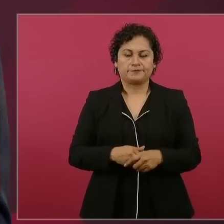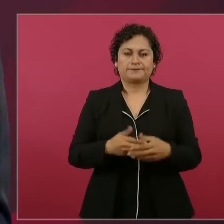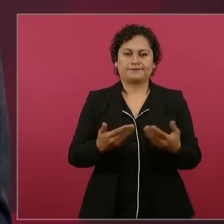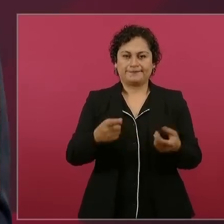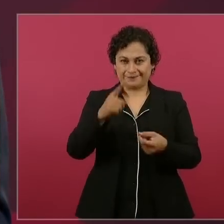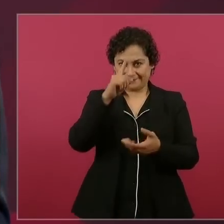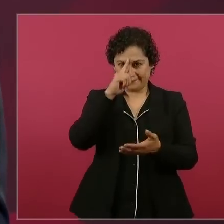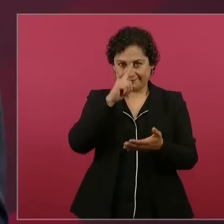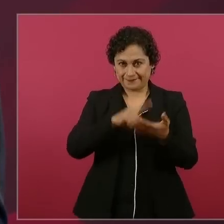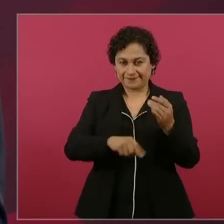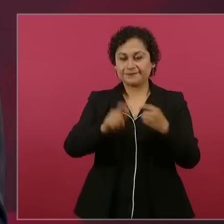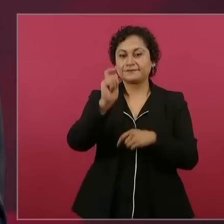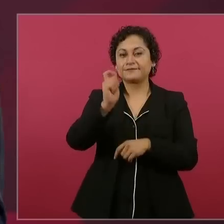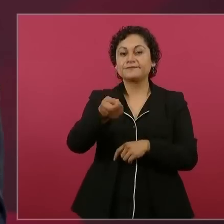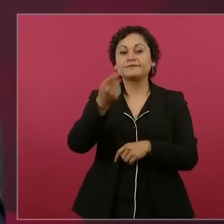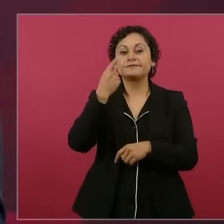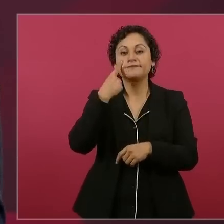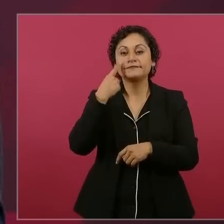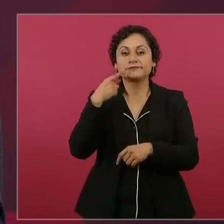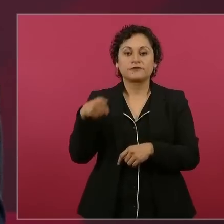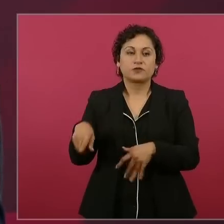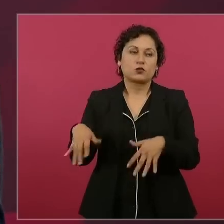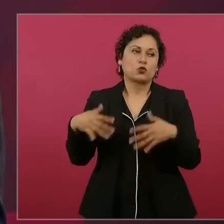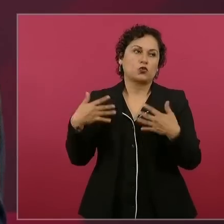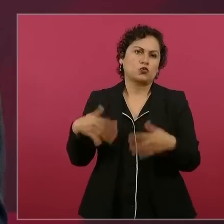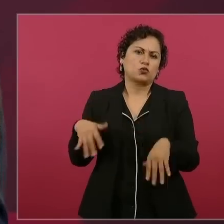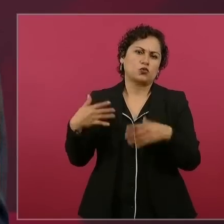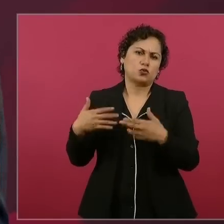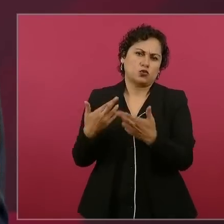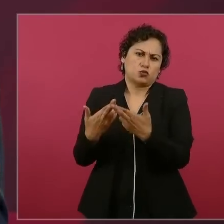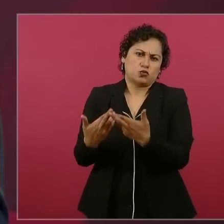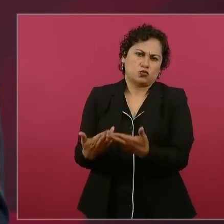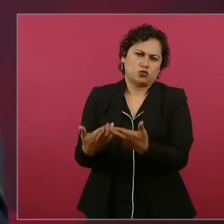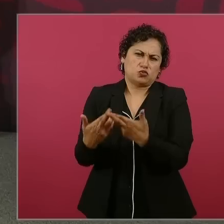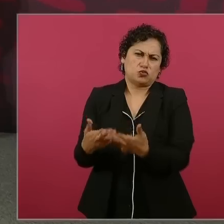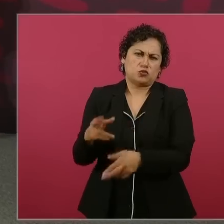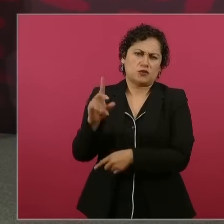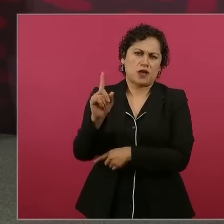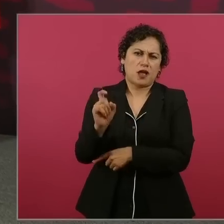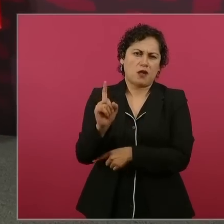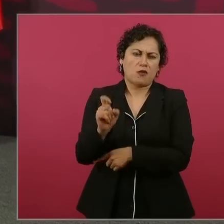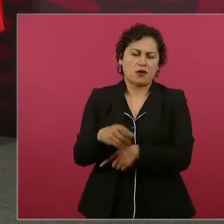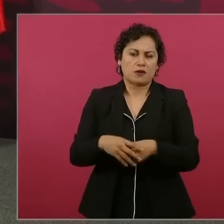Imagínense qué potencial hay de agua.